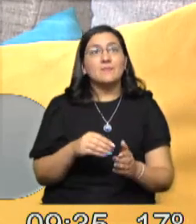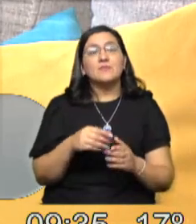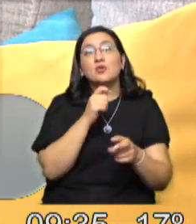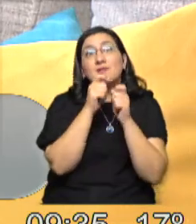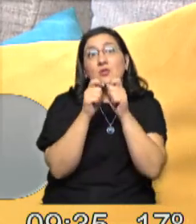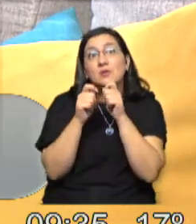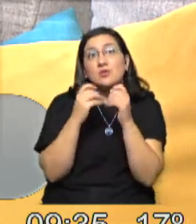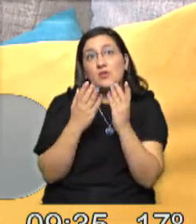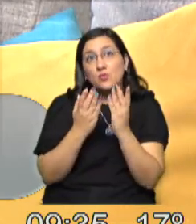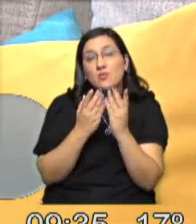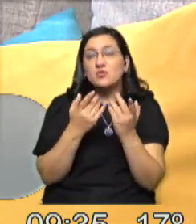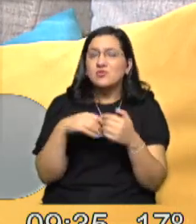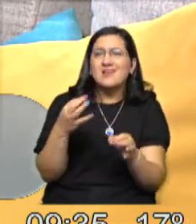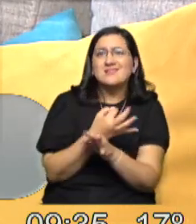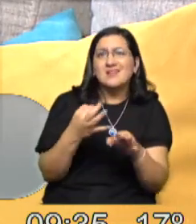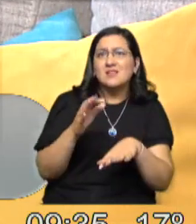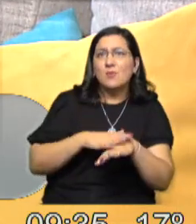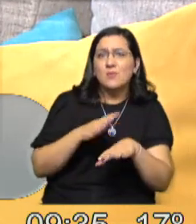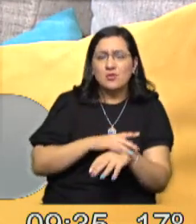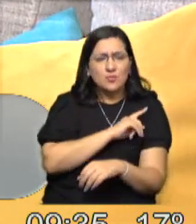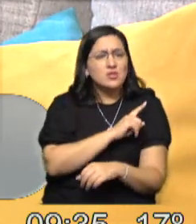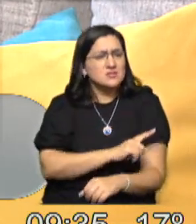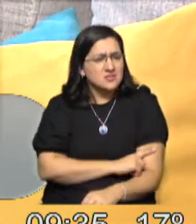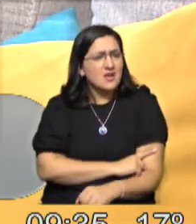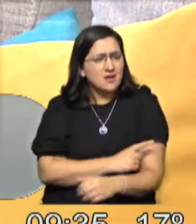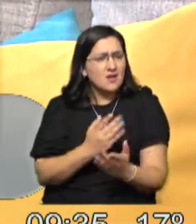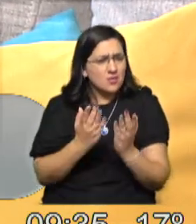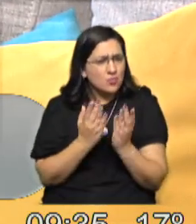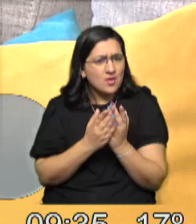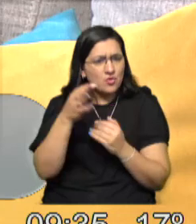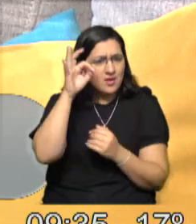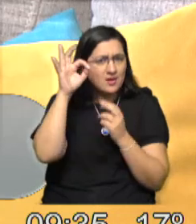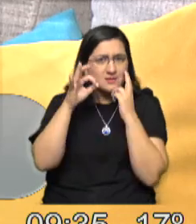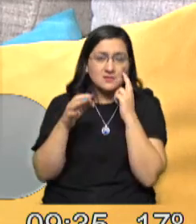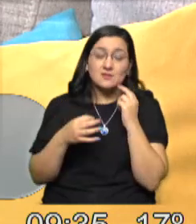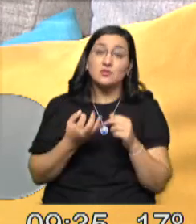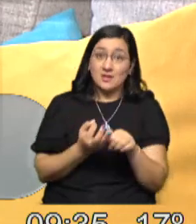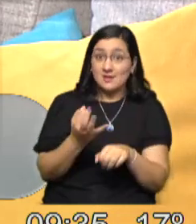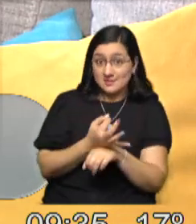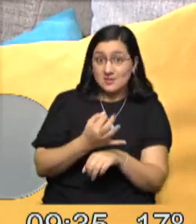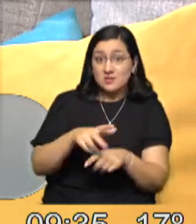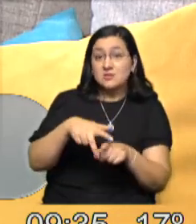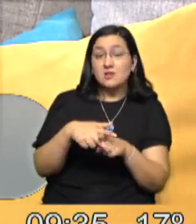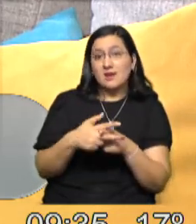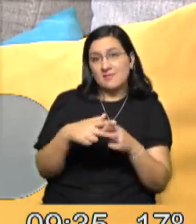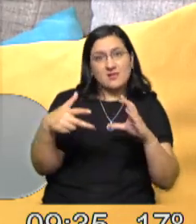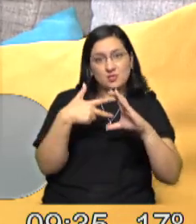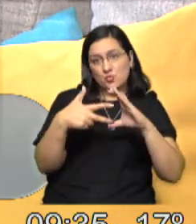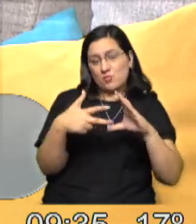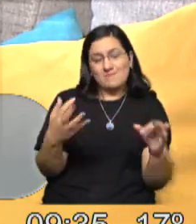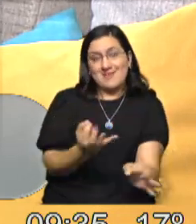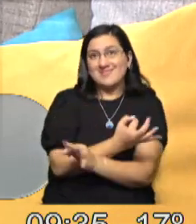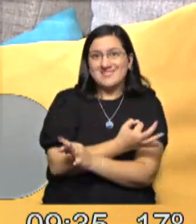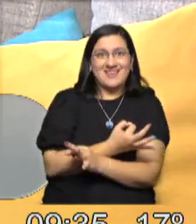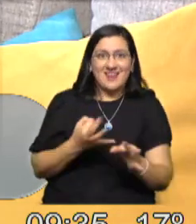periodismo. Y yo le dije que, bueno, que sería un excelente momento de potenciar la carrera. Y bueno, y terminando la clase a Cris, la herramienta de Zoom ha sido genial,